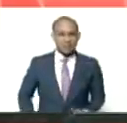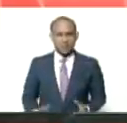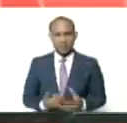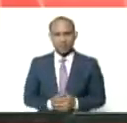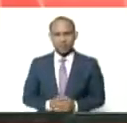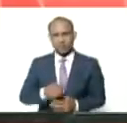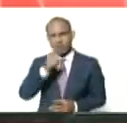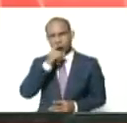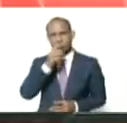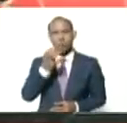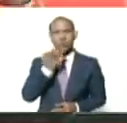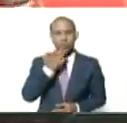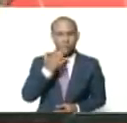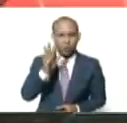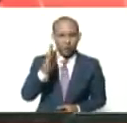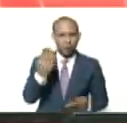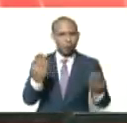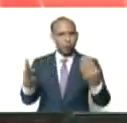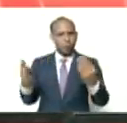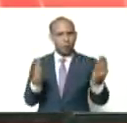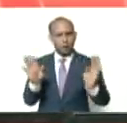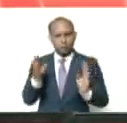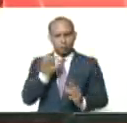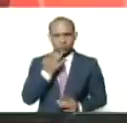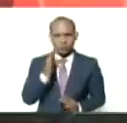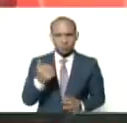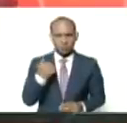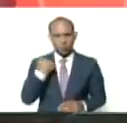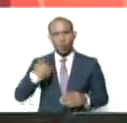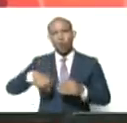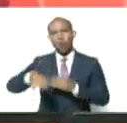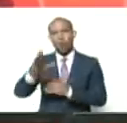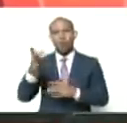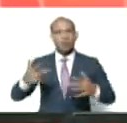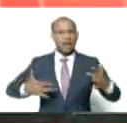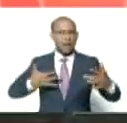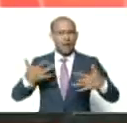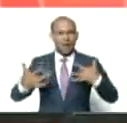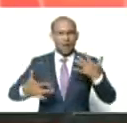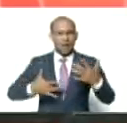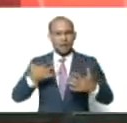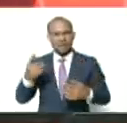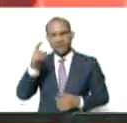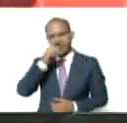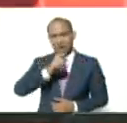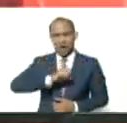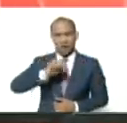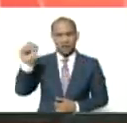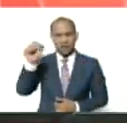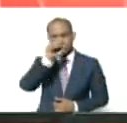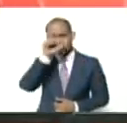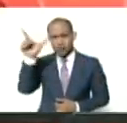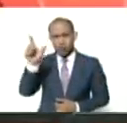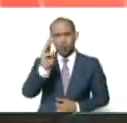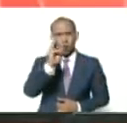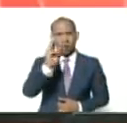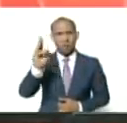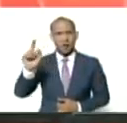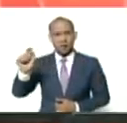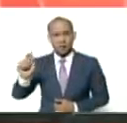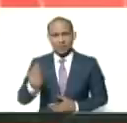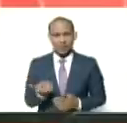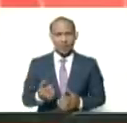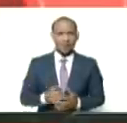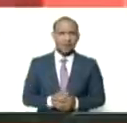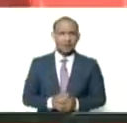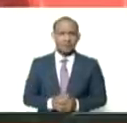Nicolás Maduro, me perdonan la comparación, voy para un acto aniversario del PSUV, del PPT, del